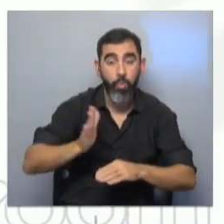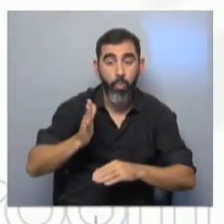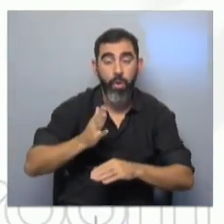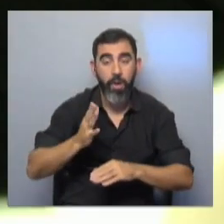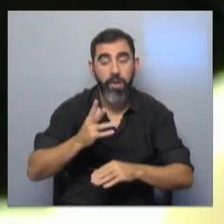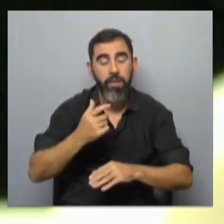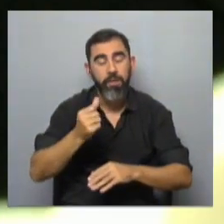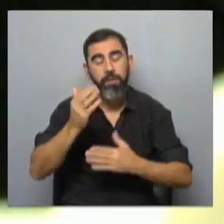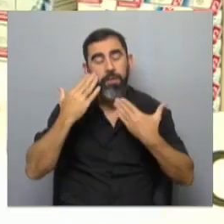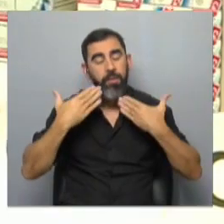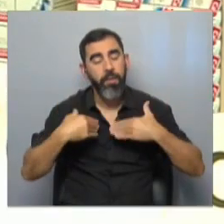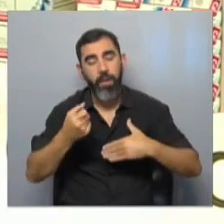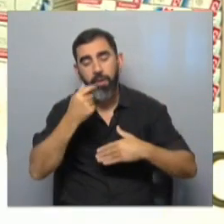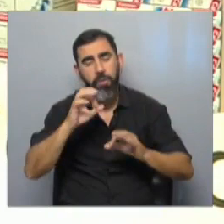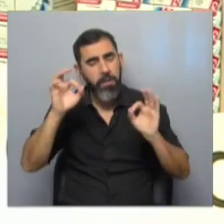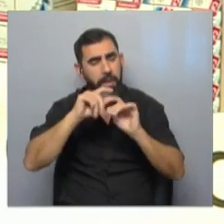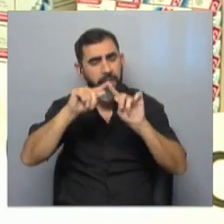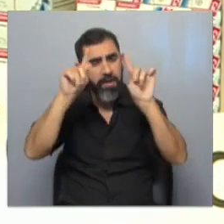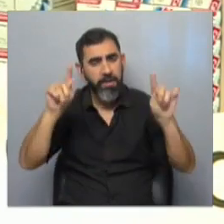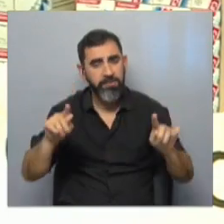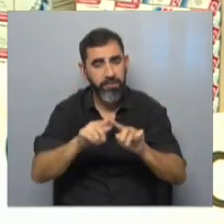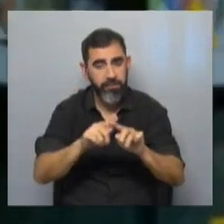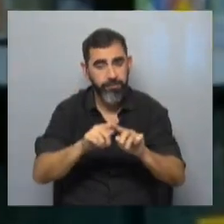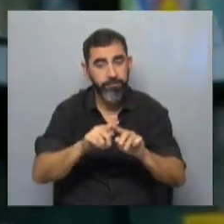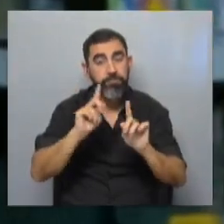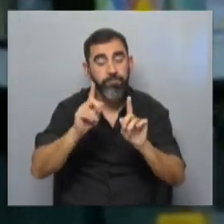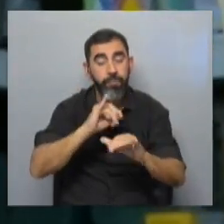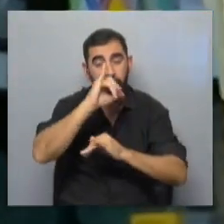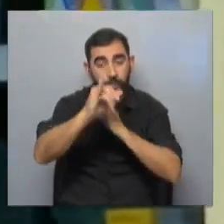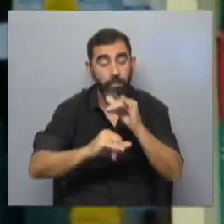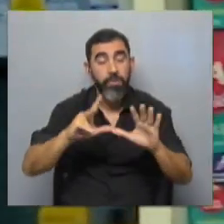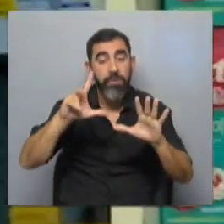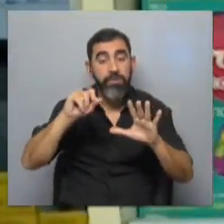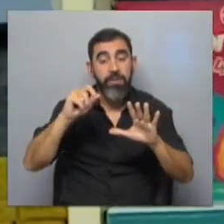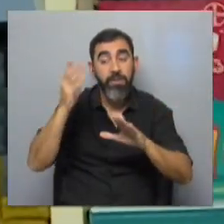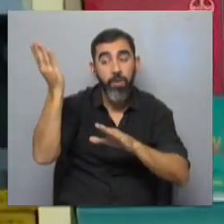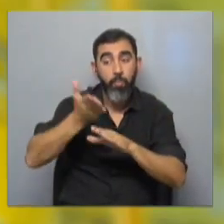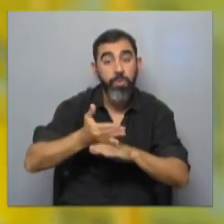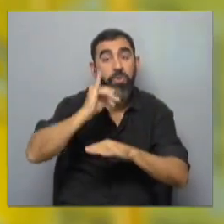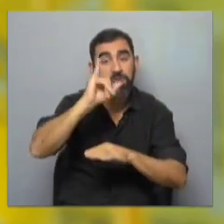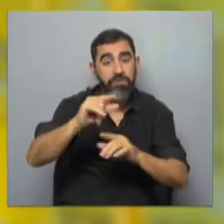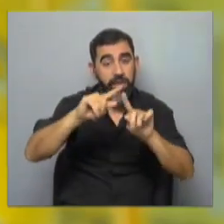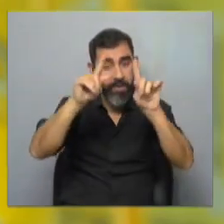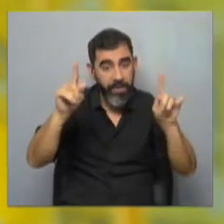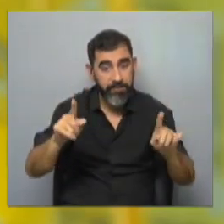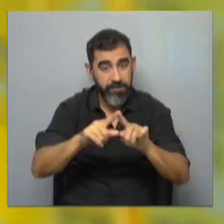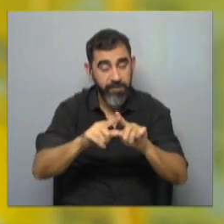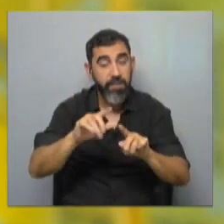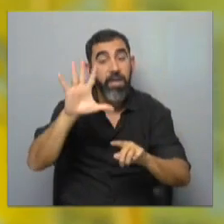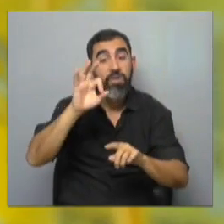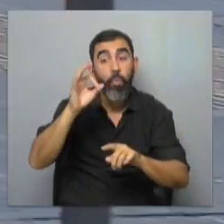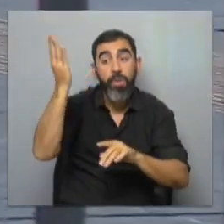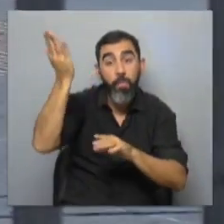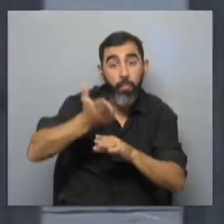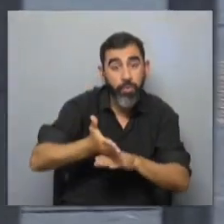consumen tranquilizantes sin prescripción. Otro dato es que del 70% que sí presentó receta,